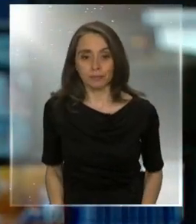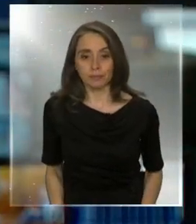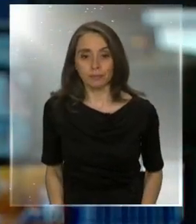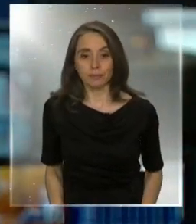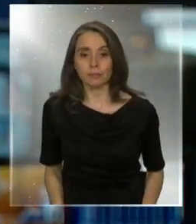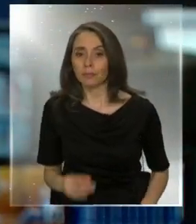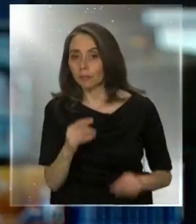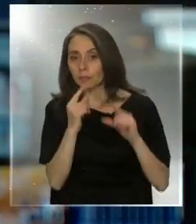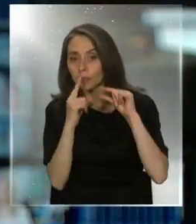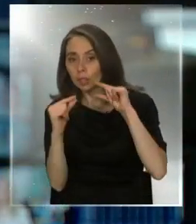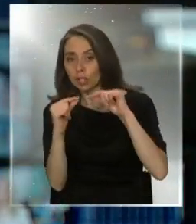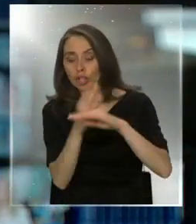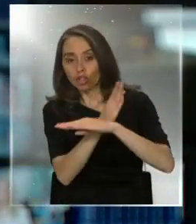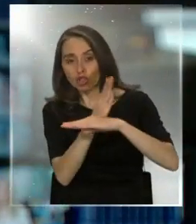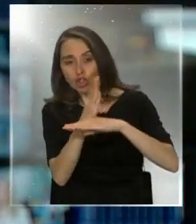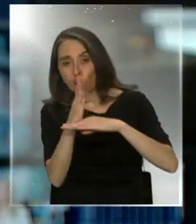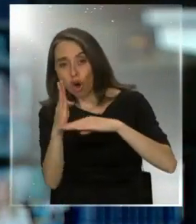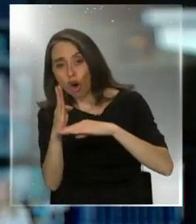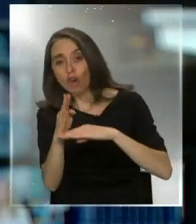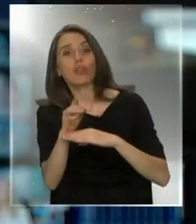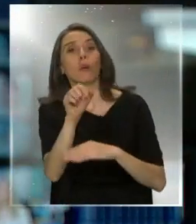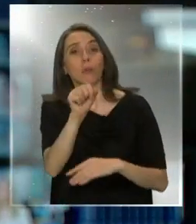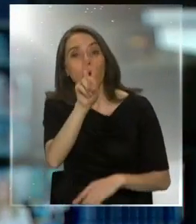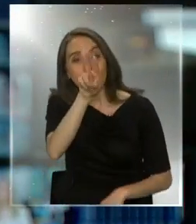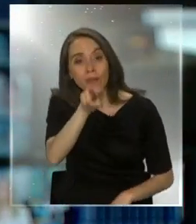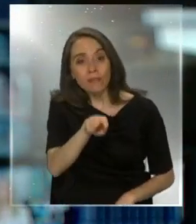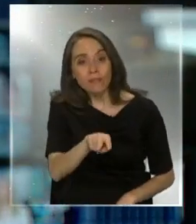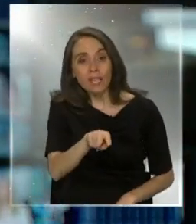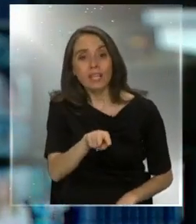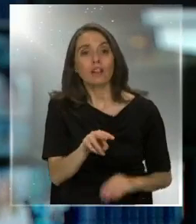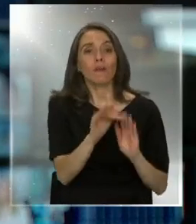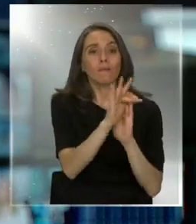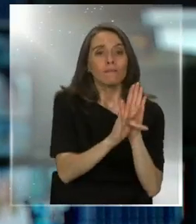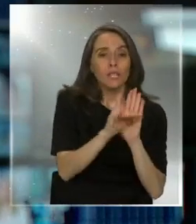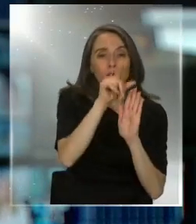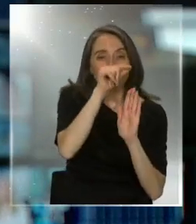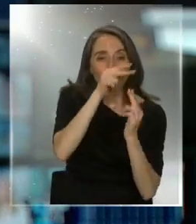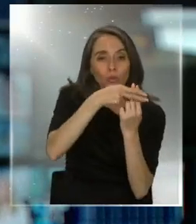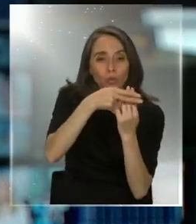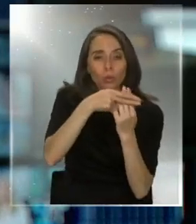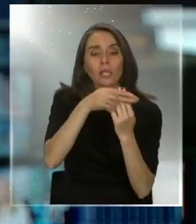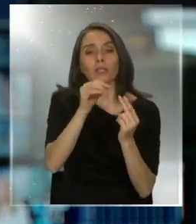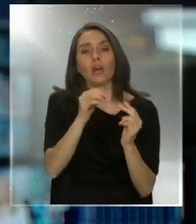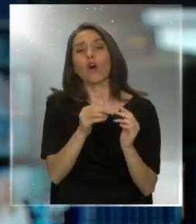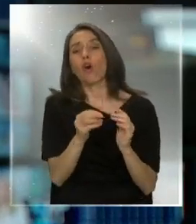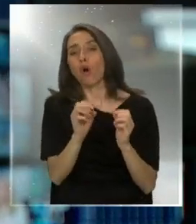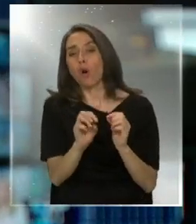la entrevista completa obviamente la pueden realizar ustedes más adelante allí en nuestras redes sociales si es que llegaron a medio camino de esa entrevista